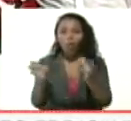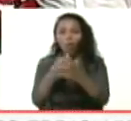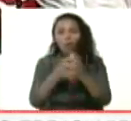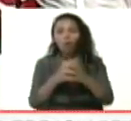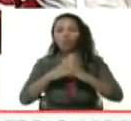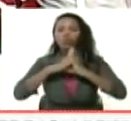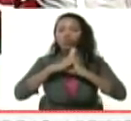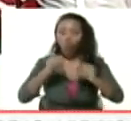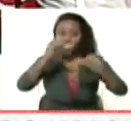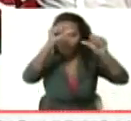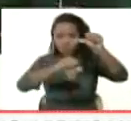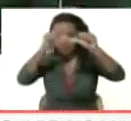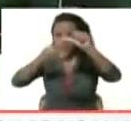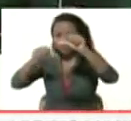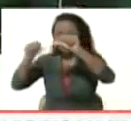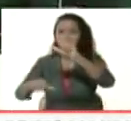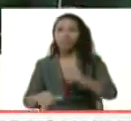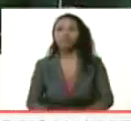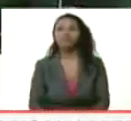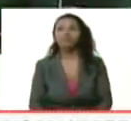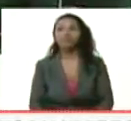todas las listas.